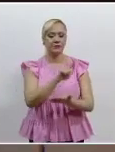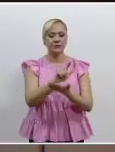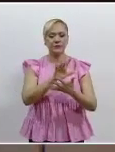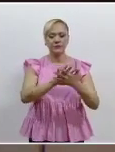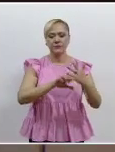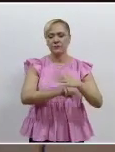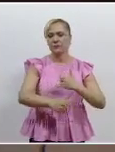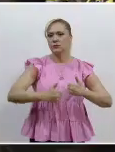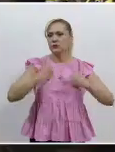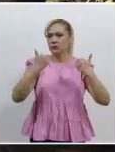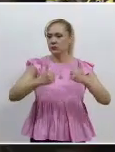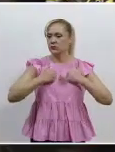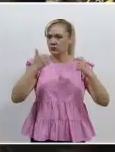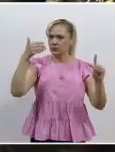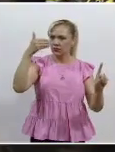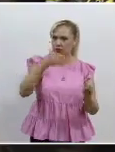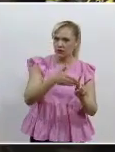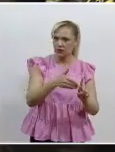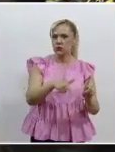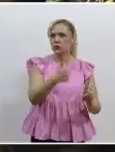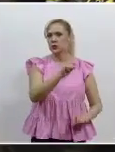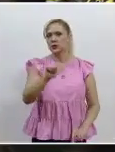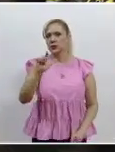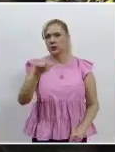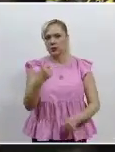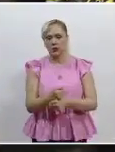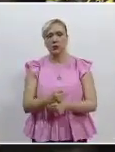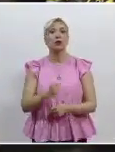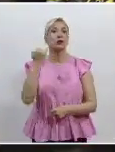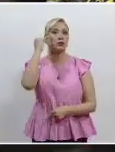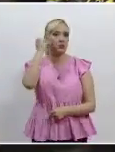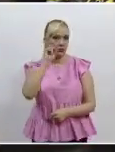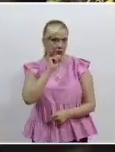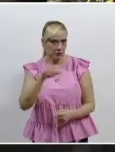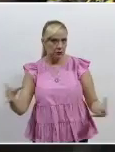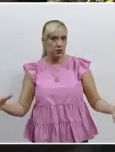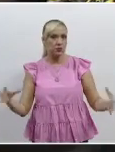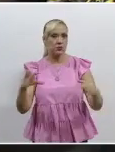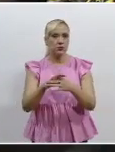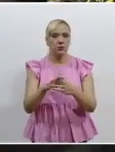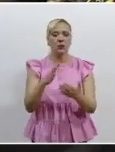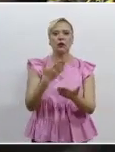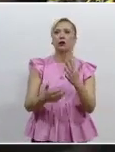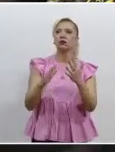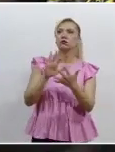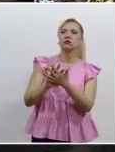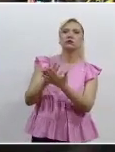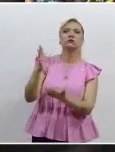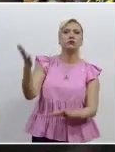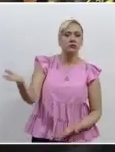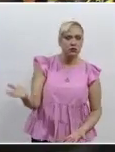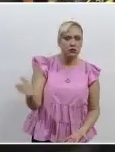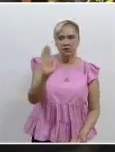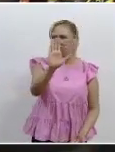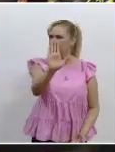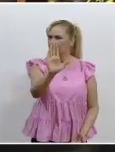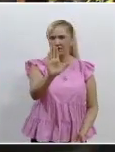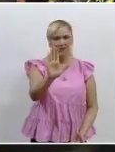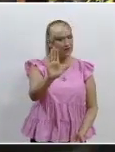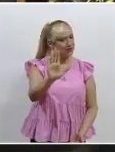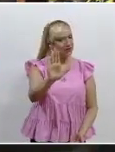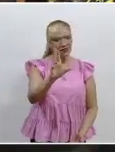para Adolescentes y Adolescentes Indígenas en conflicto con la ley. Pidió no perseguir estos delitos